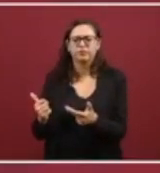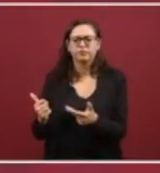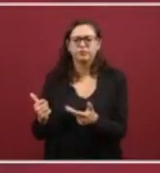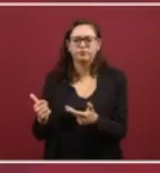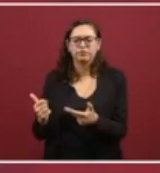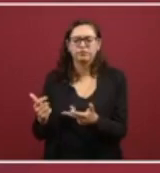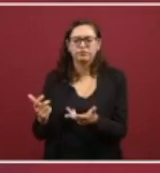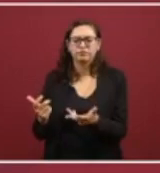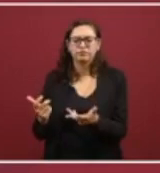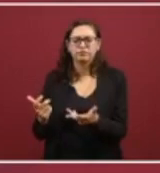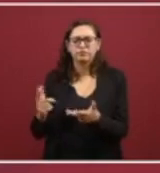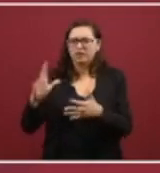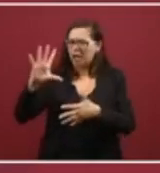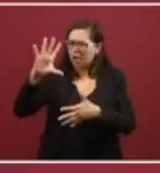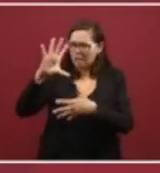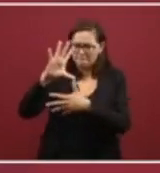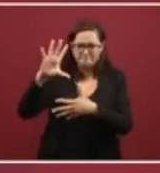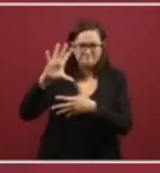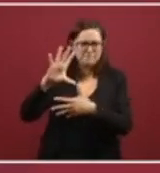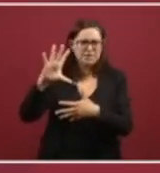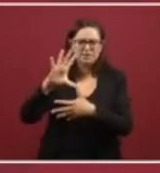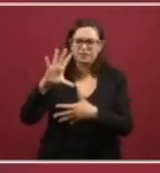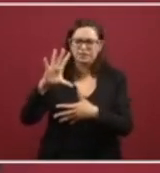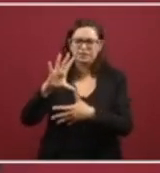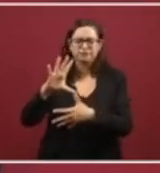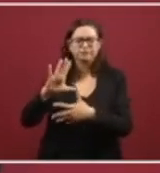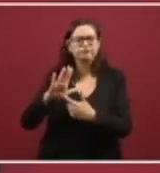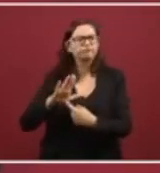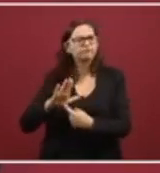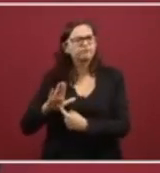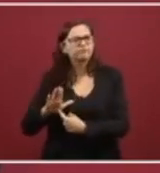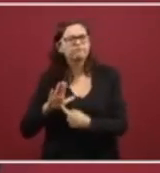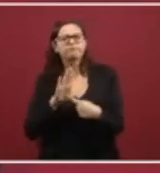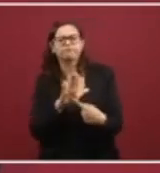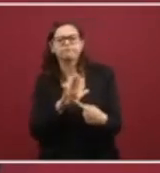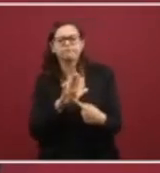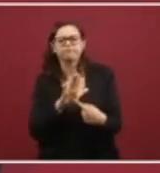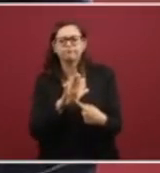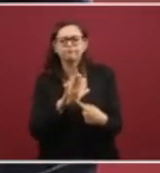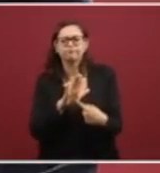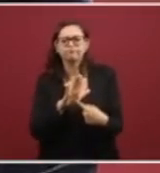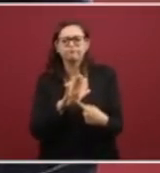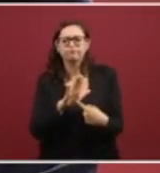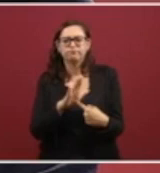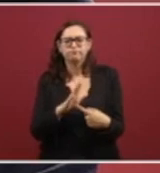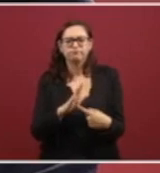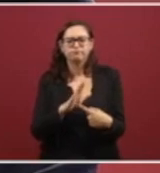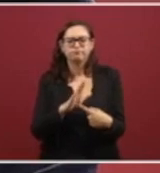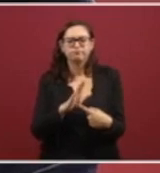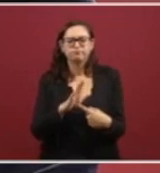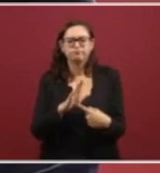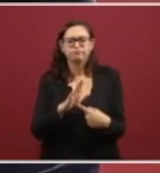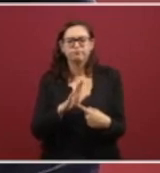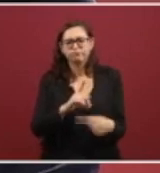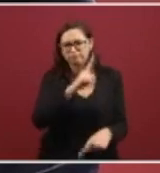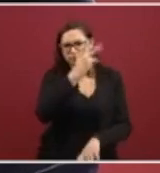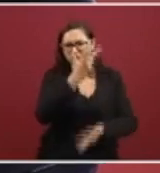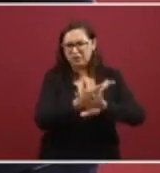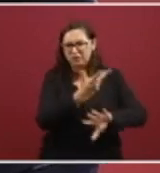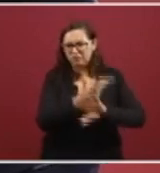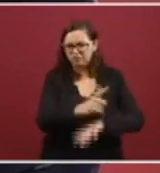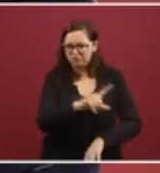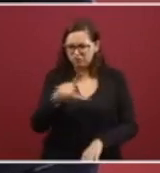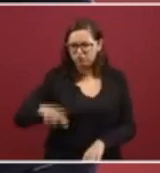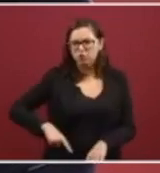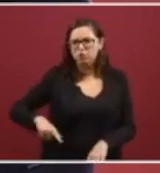en nuestra América, demostrar al gobierno de Estados